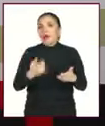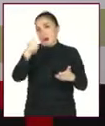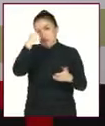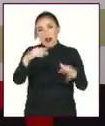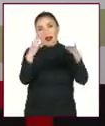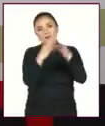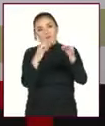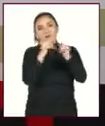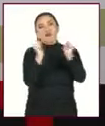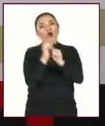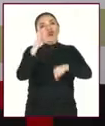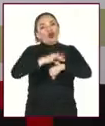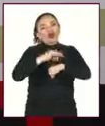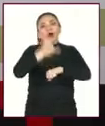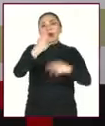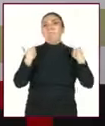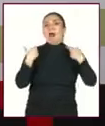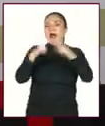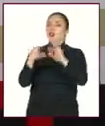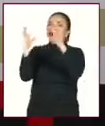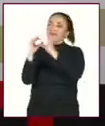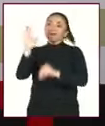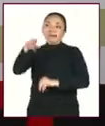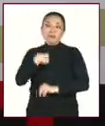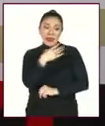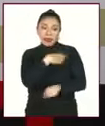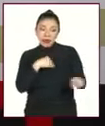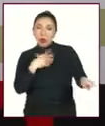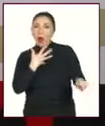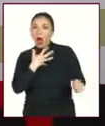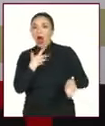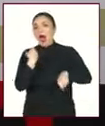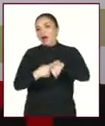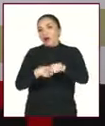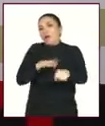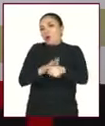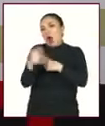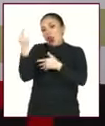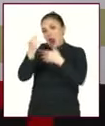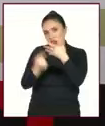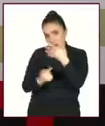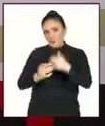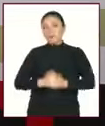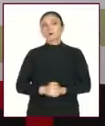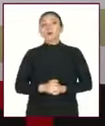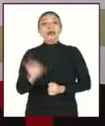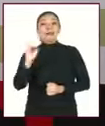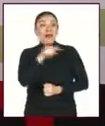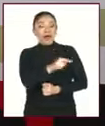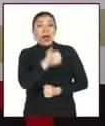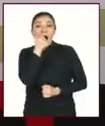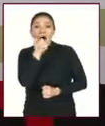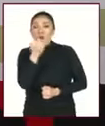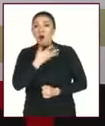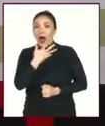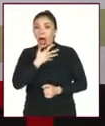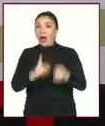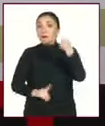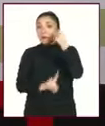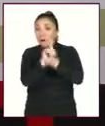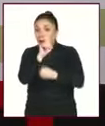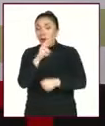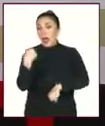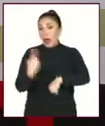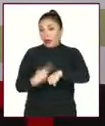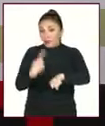informarle a los docentes que los alumnos tienen algún padecimiento. Si algún alumno presenta algún